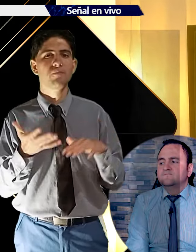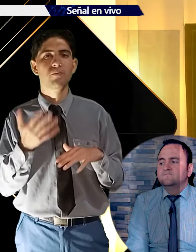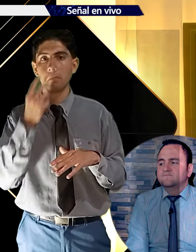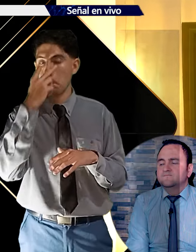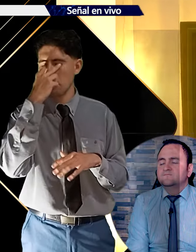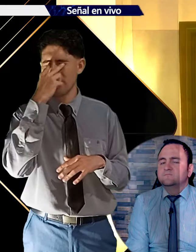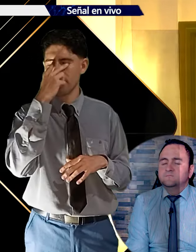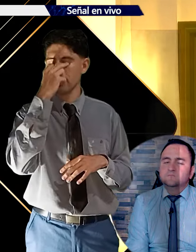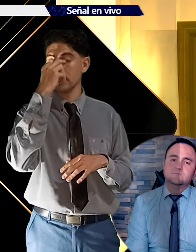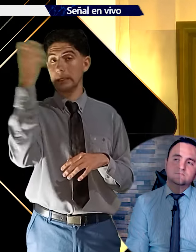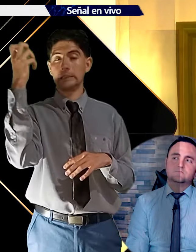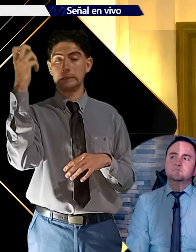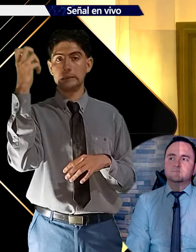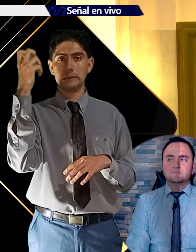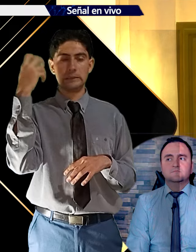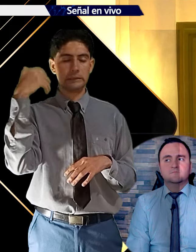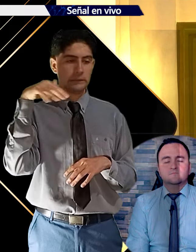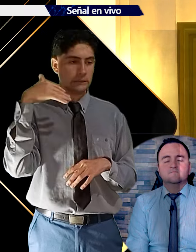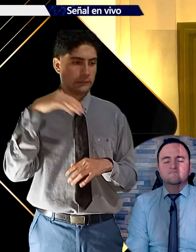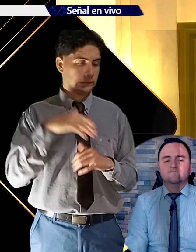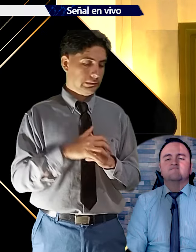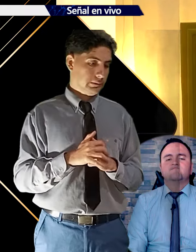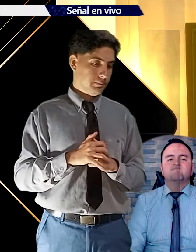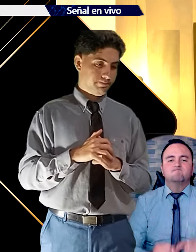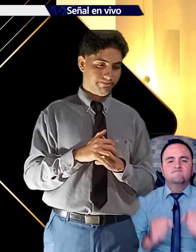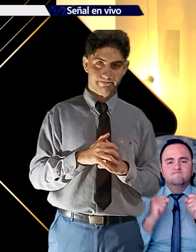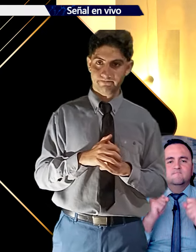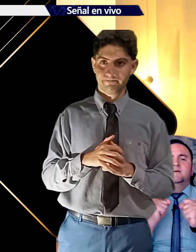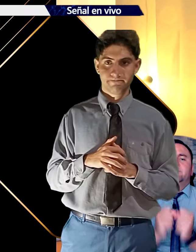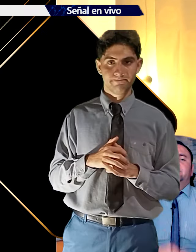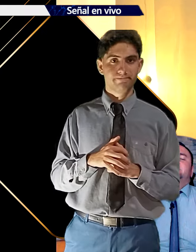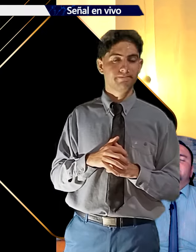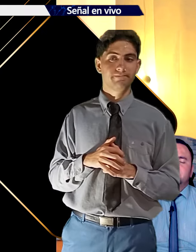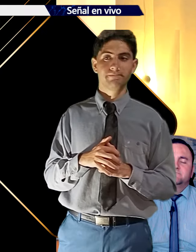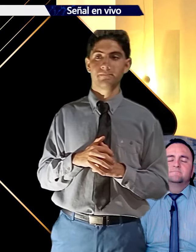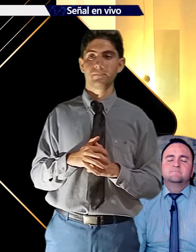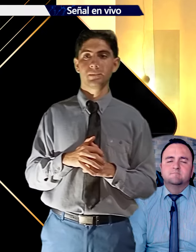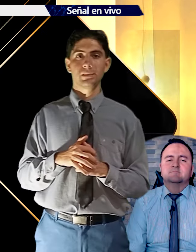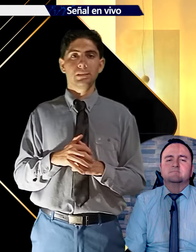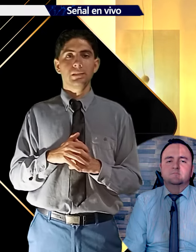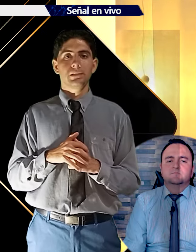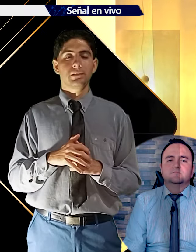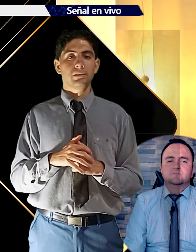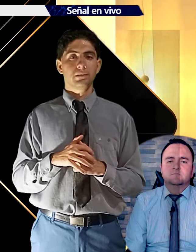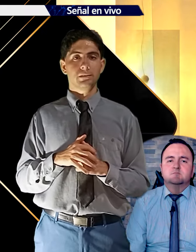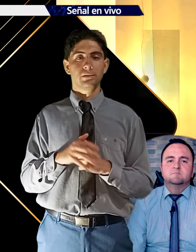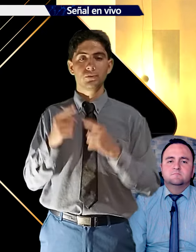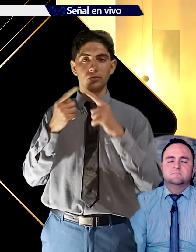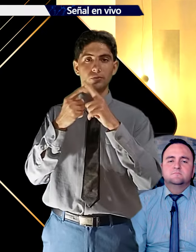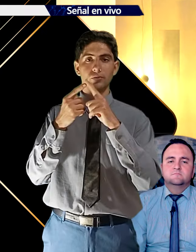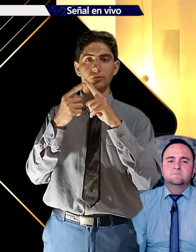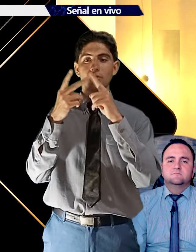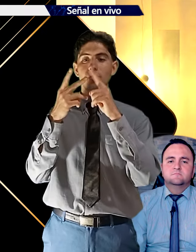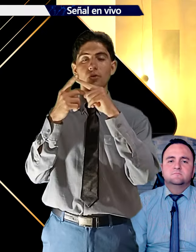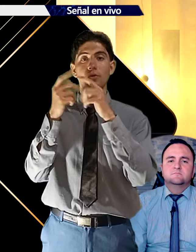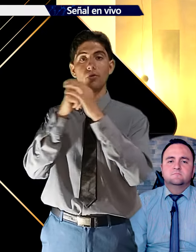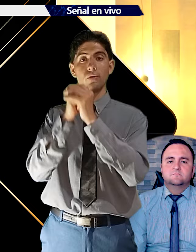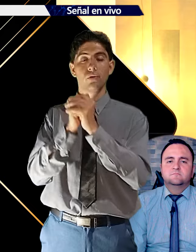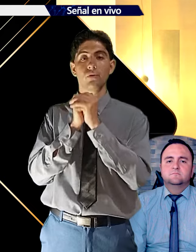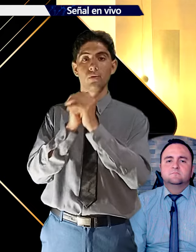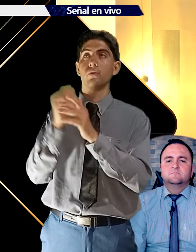trajeron a Sansón. ¿Y cómo murió? Murió sin ojos, avergonzado y burlado. Pero si tú miras la vida de él, solamente